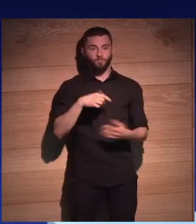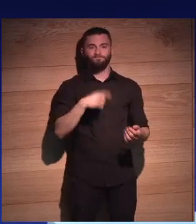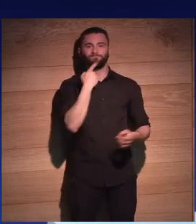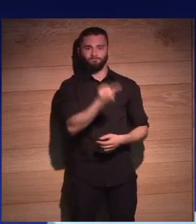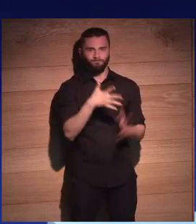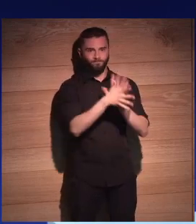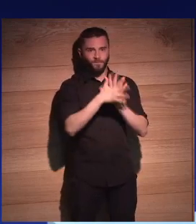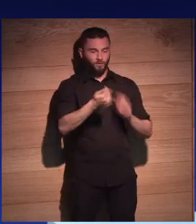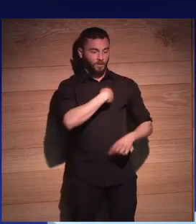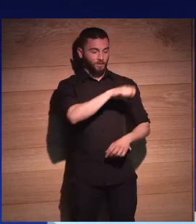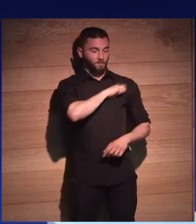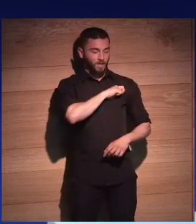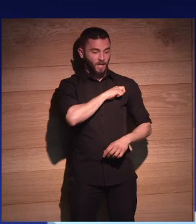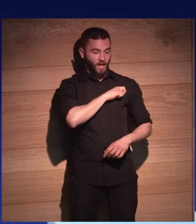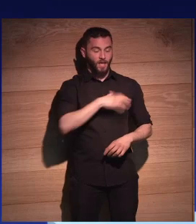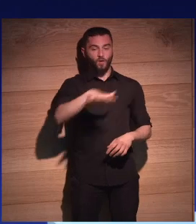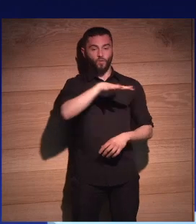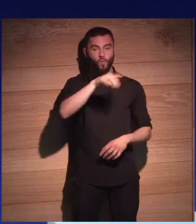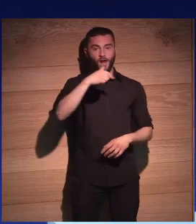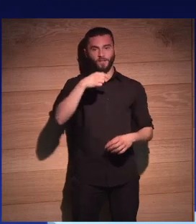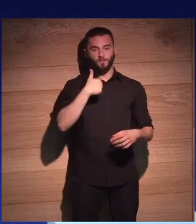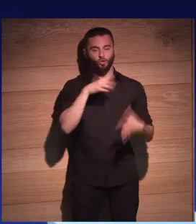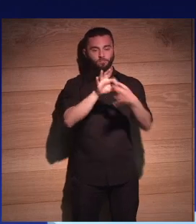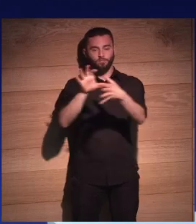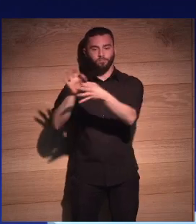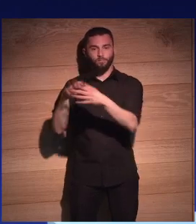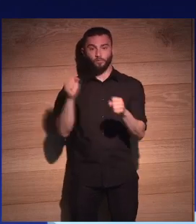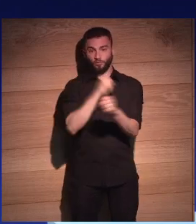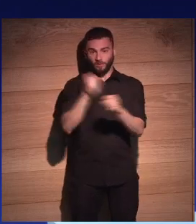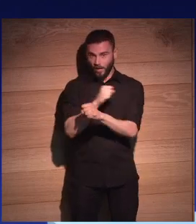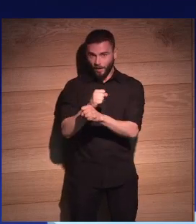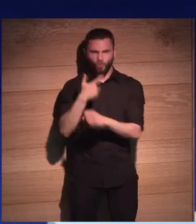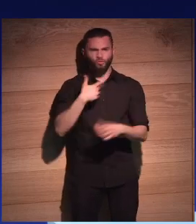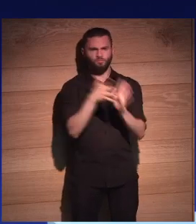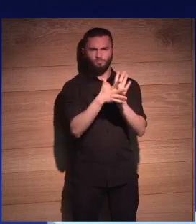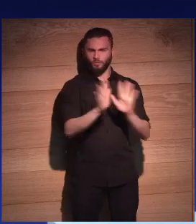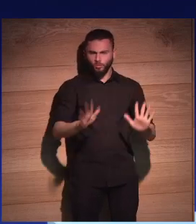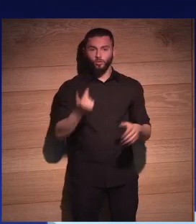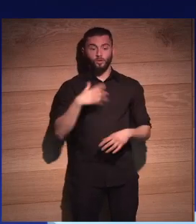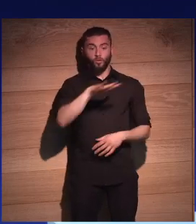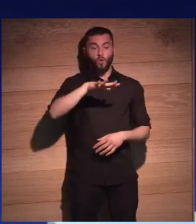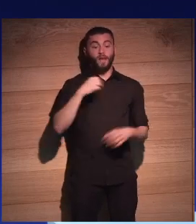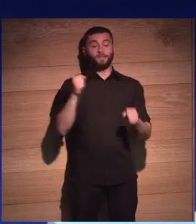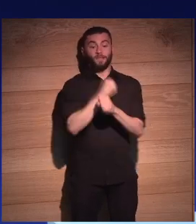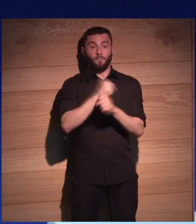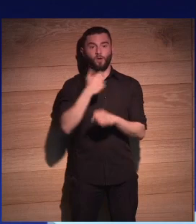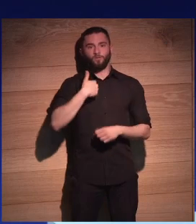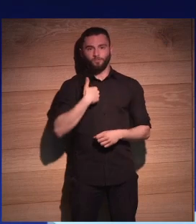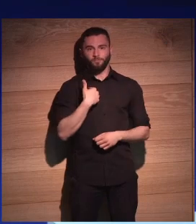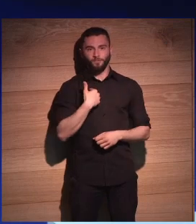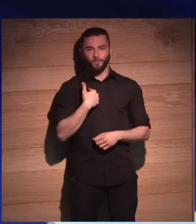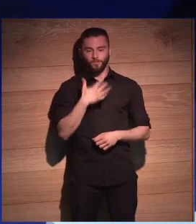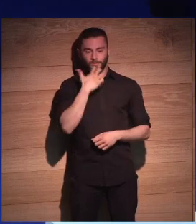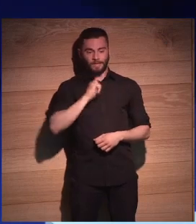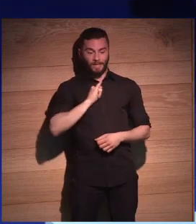puede pasar en algunos sitios donde yo trabajo. Donde yo trabajo, en algunos países donde yo trabajo, si a alguien se le identifica como usted